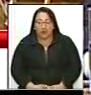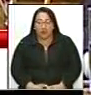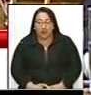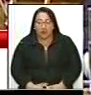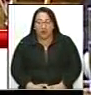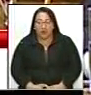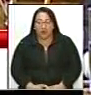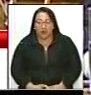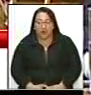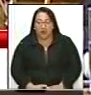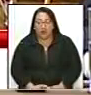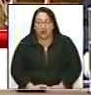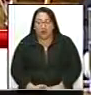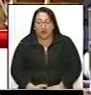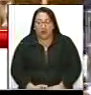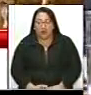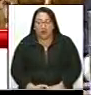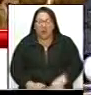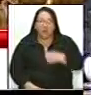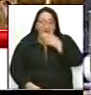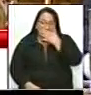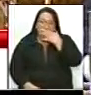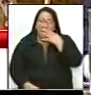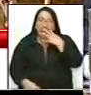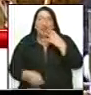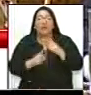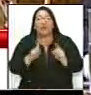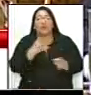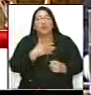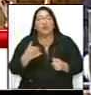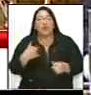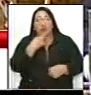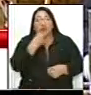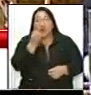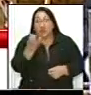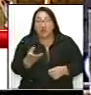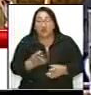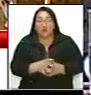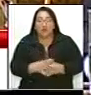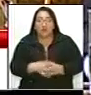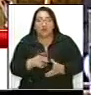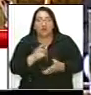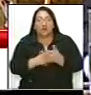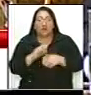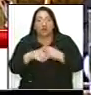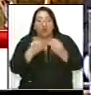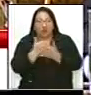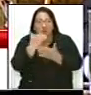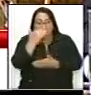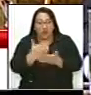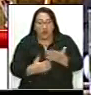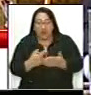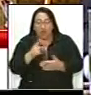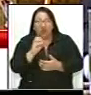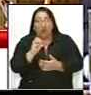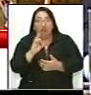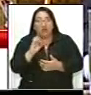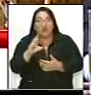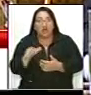Sin embargo, presidente, debo decirle de que en la fundamentación que ha presentado el oficial